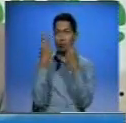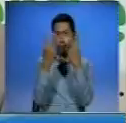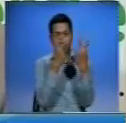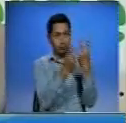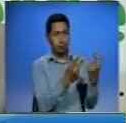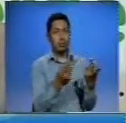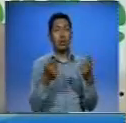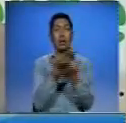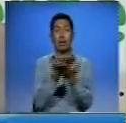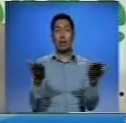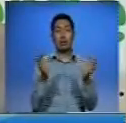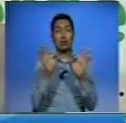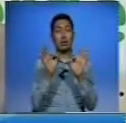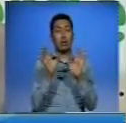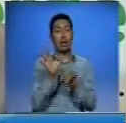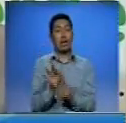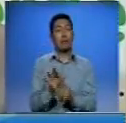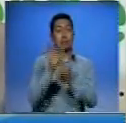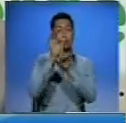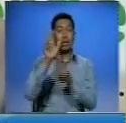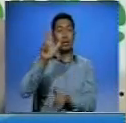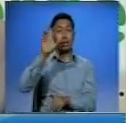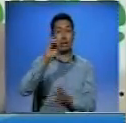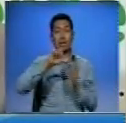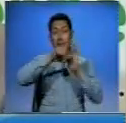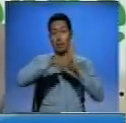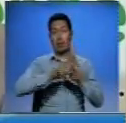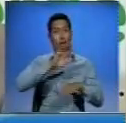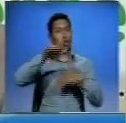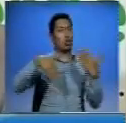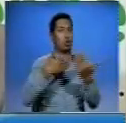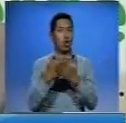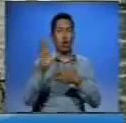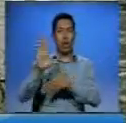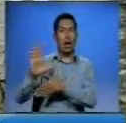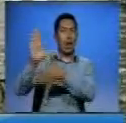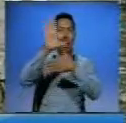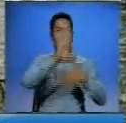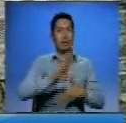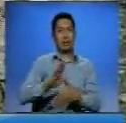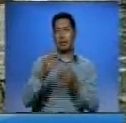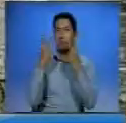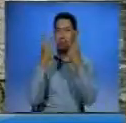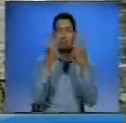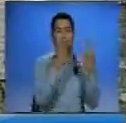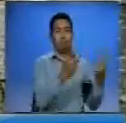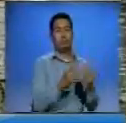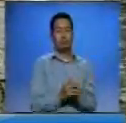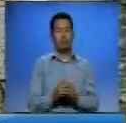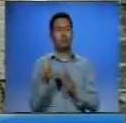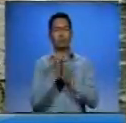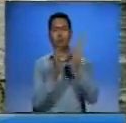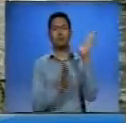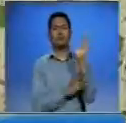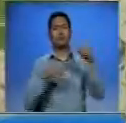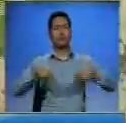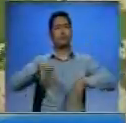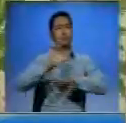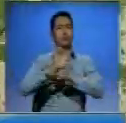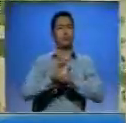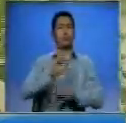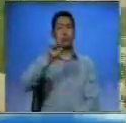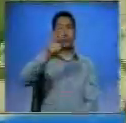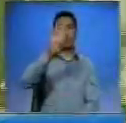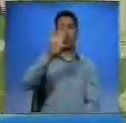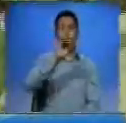un especial de 30 minutos que saldrá en toda América Latina. De los proyectos en nuestro país, 140 se encuentran